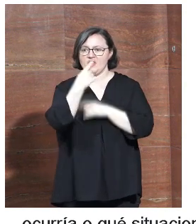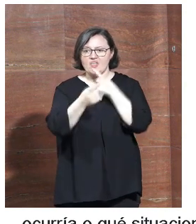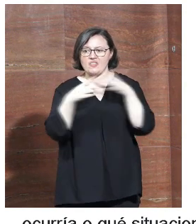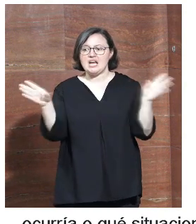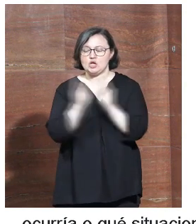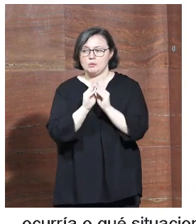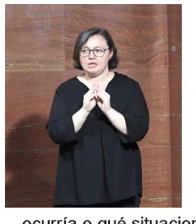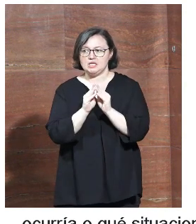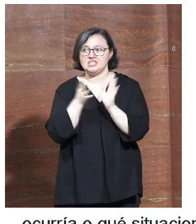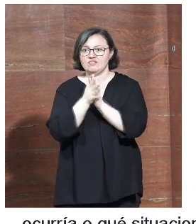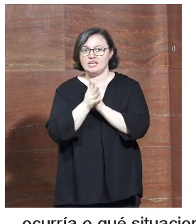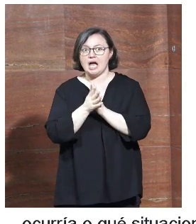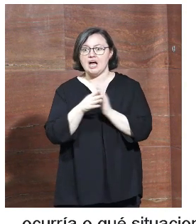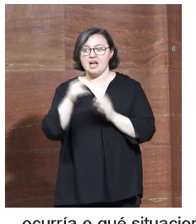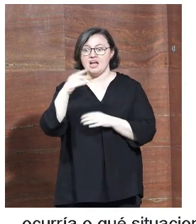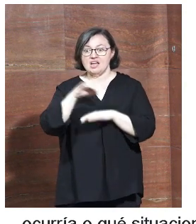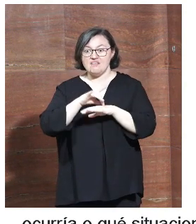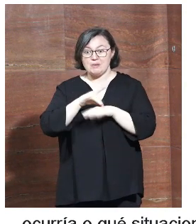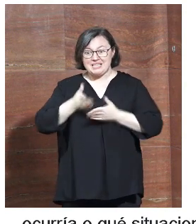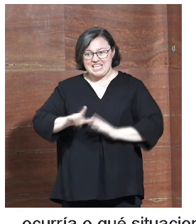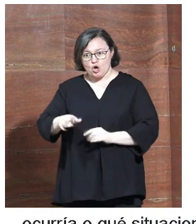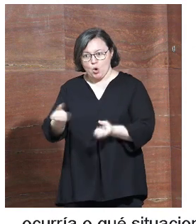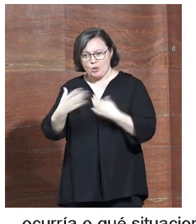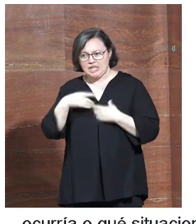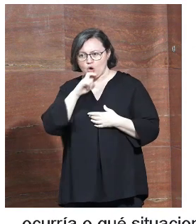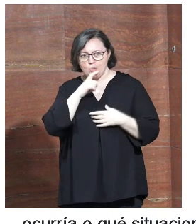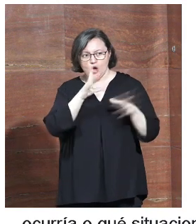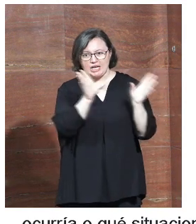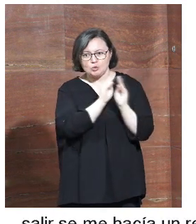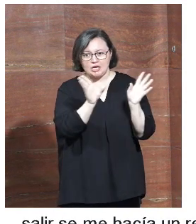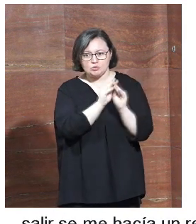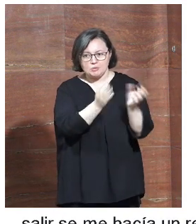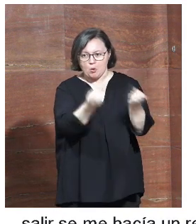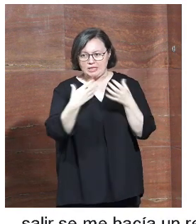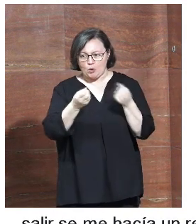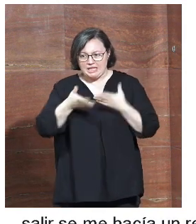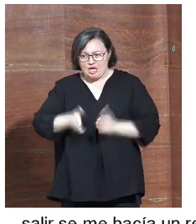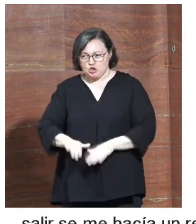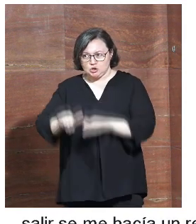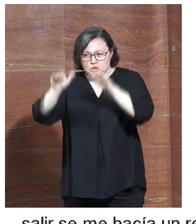yo me enteraba de la vida o de las enfermedades de mis hijos a base de resúmenes.